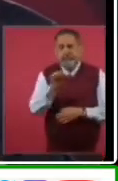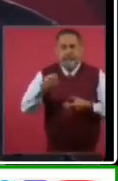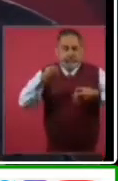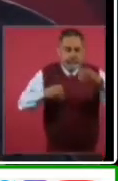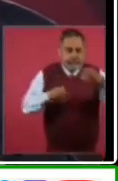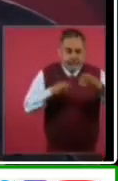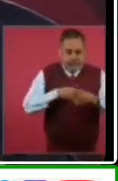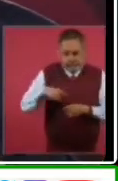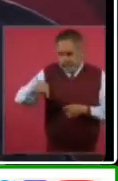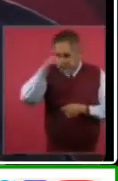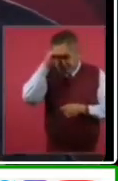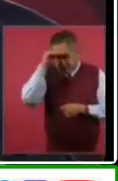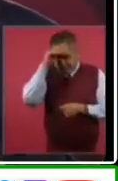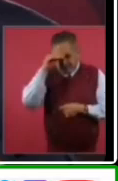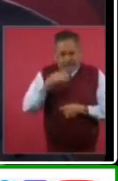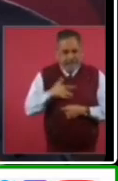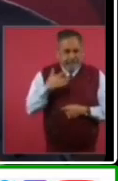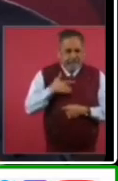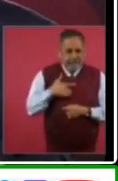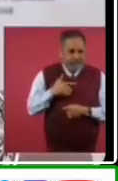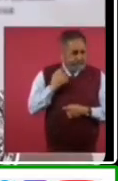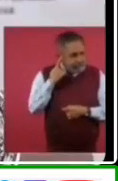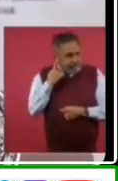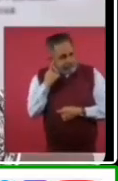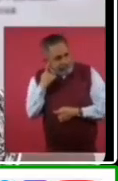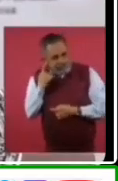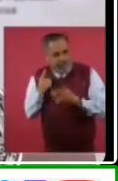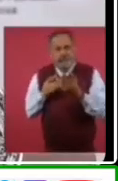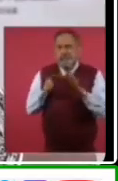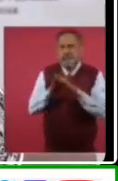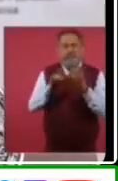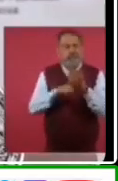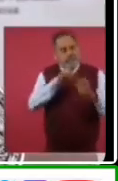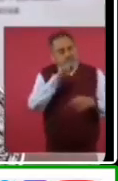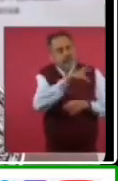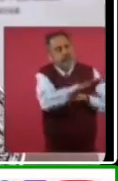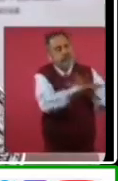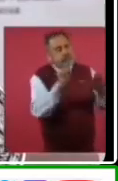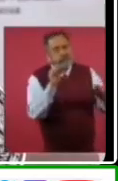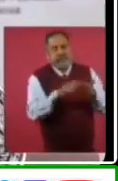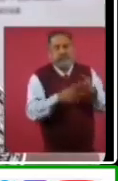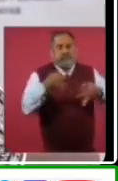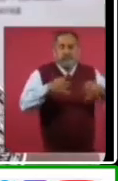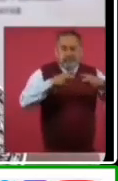Para que se elija a magistrados, a ministros,